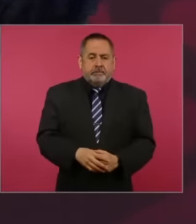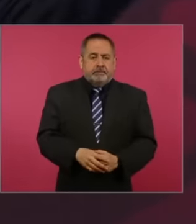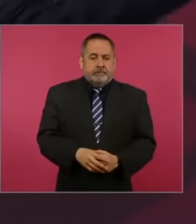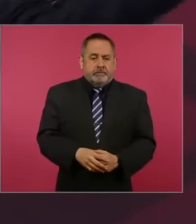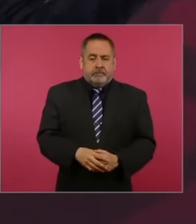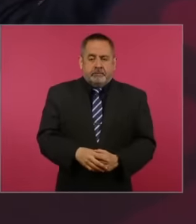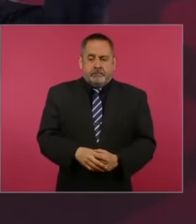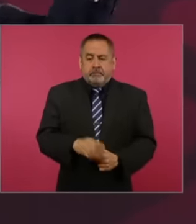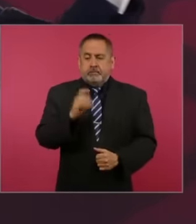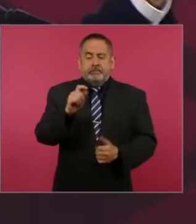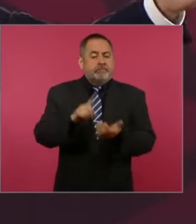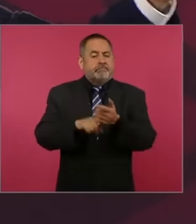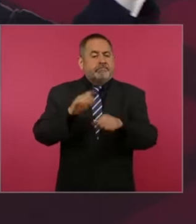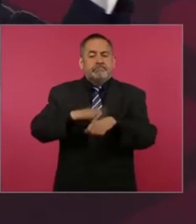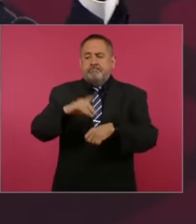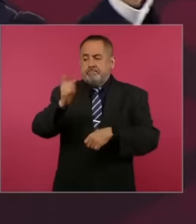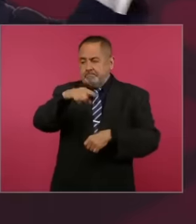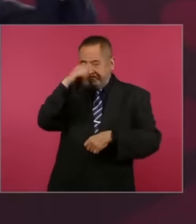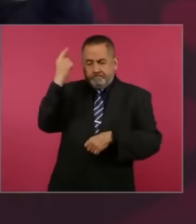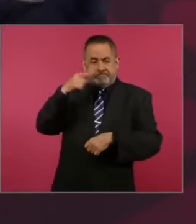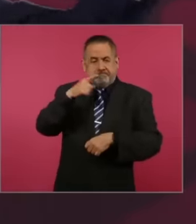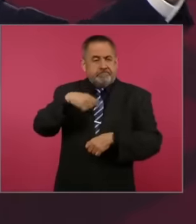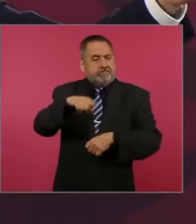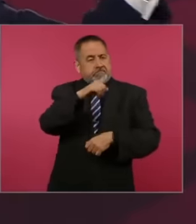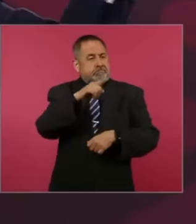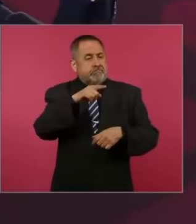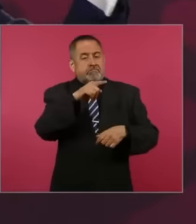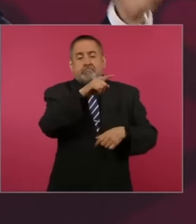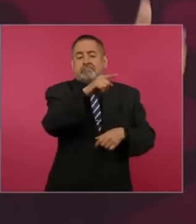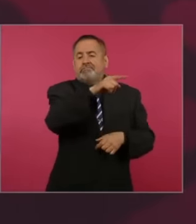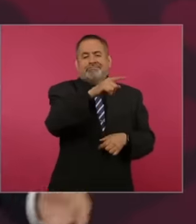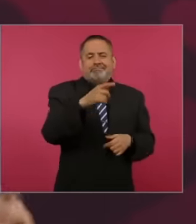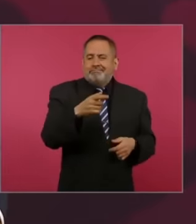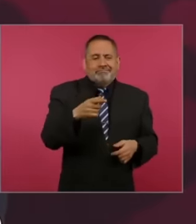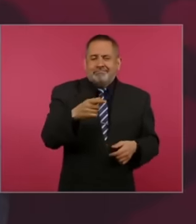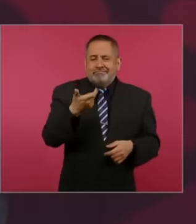Es más fácil que ellos destinen